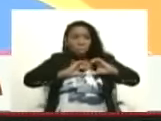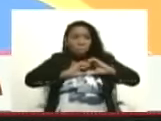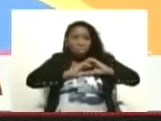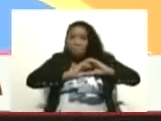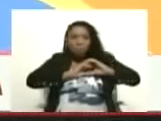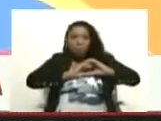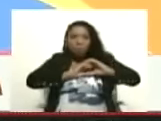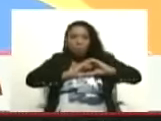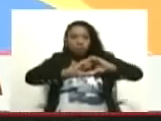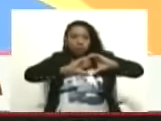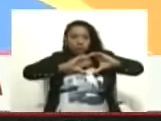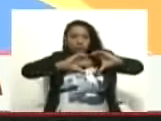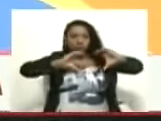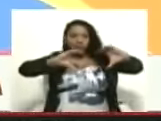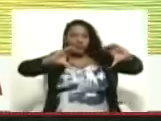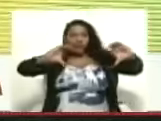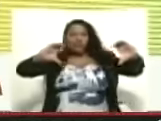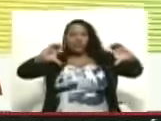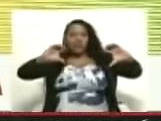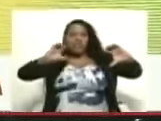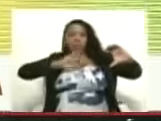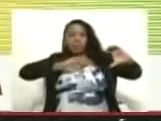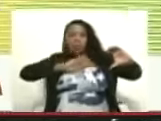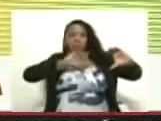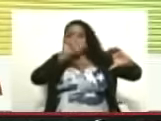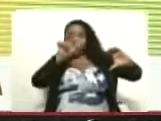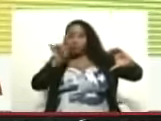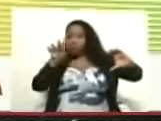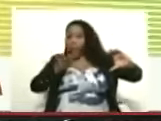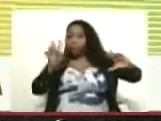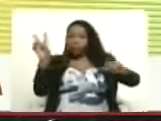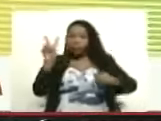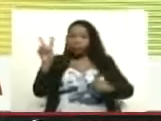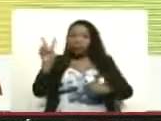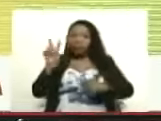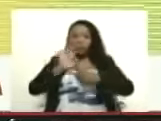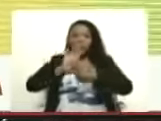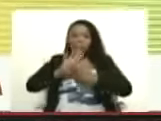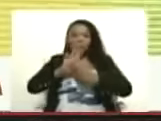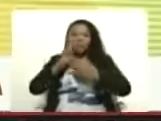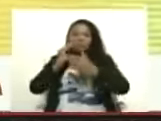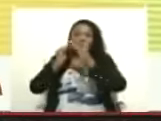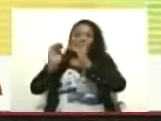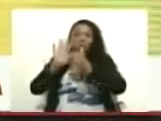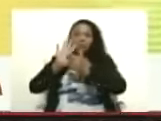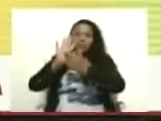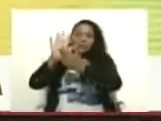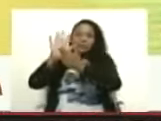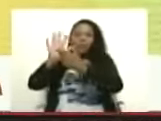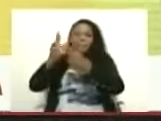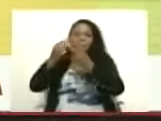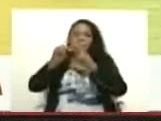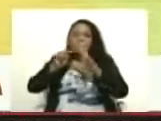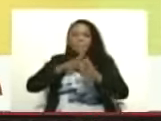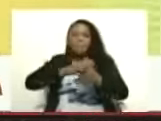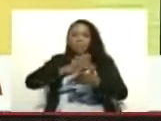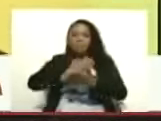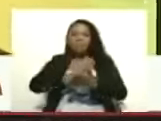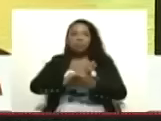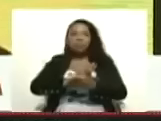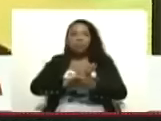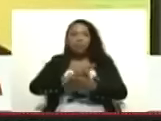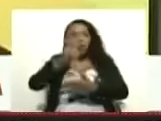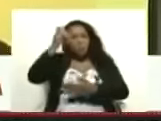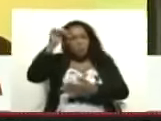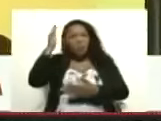esquío que pertenece a Venezuela y lo demostramos con un mensaje de paz y de Esperanza nuestro pueblo hoy conoce las razones